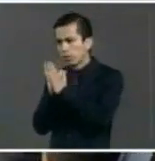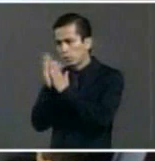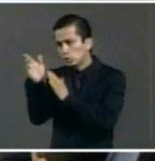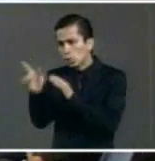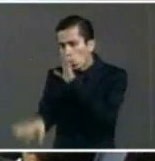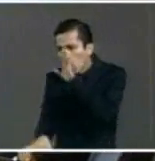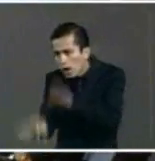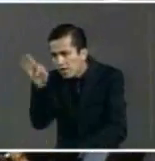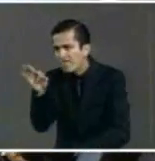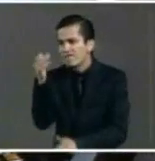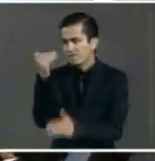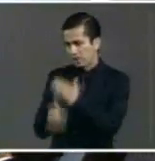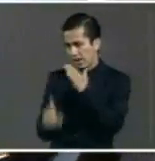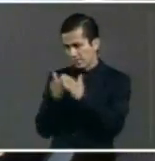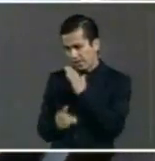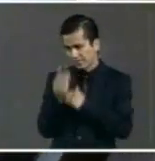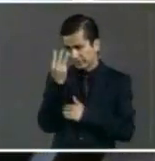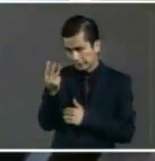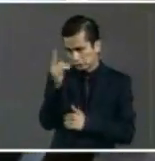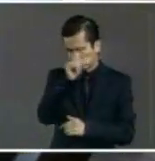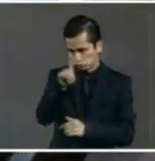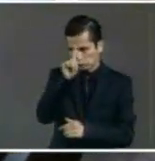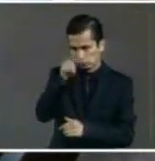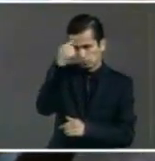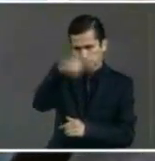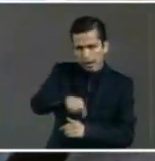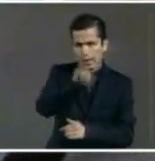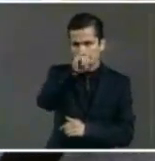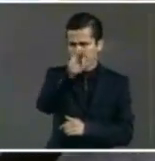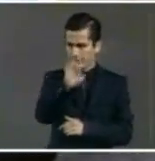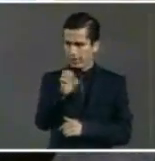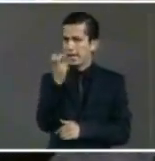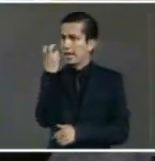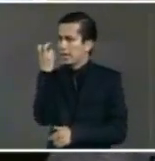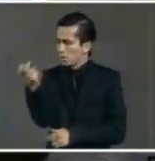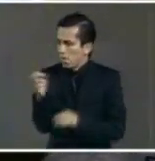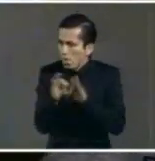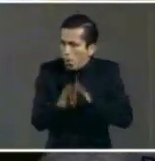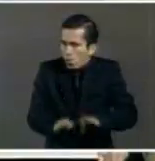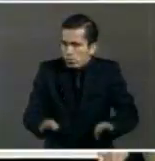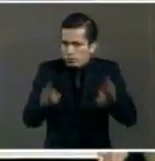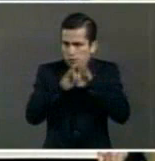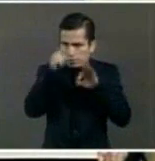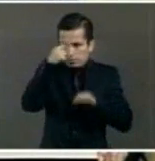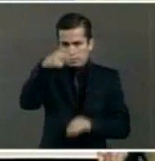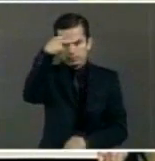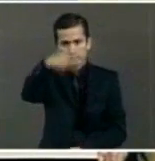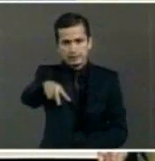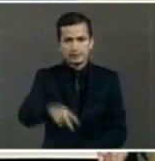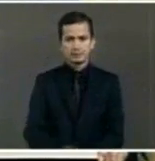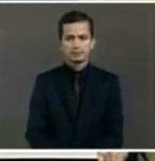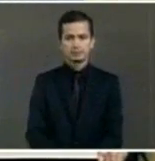faltantes del Consejo General del IFE. Es vital para el país